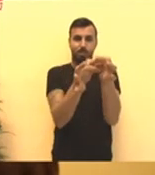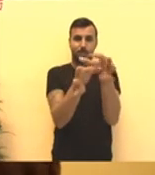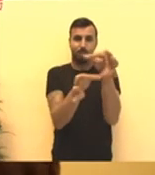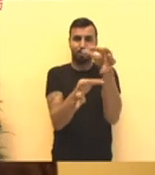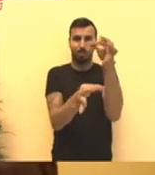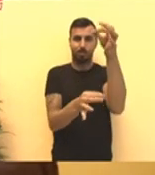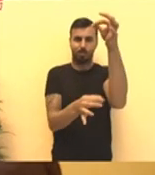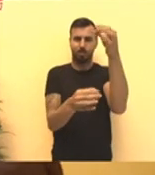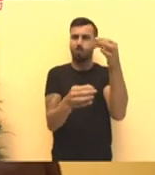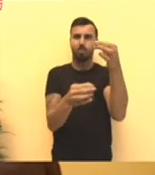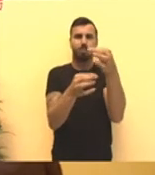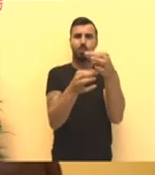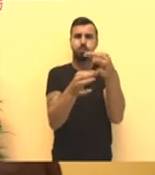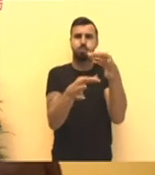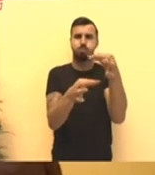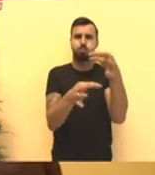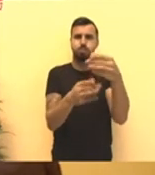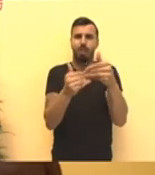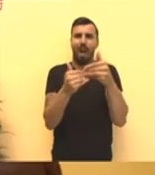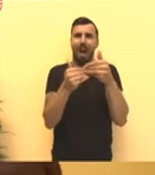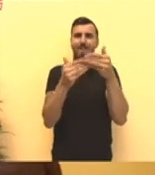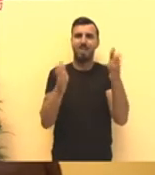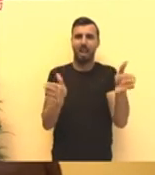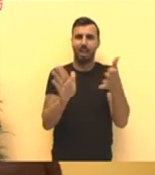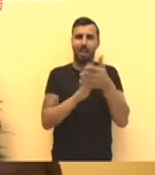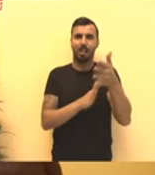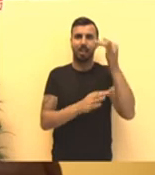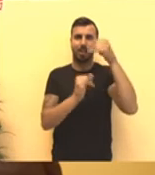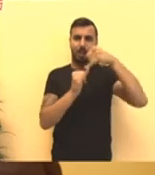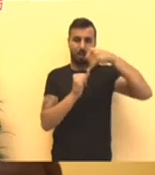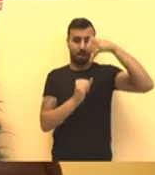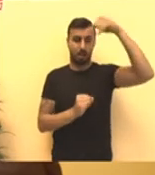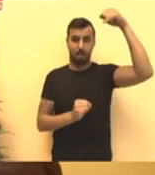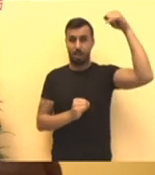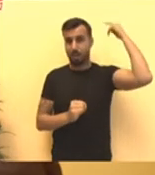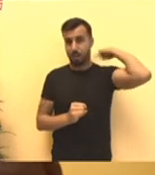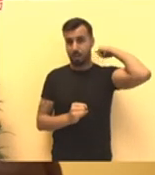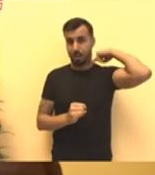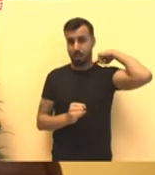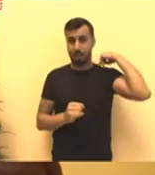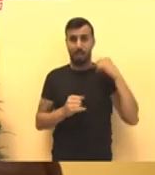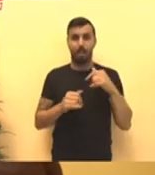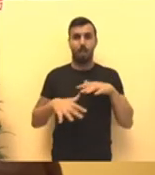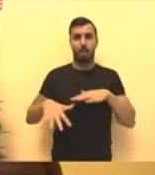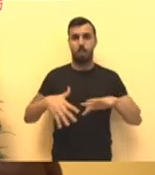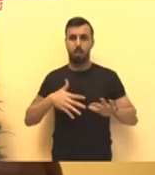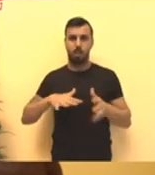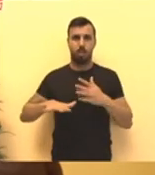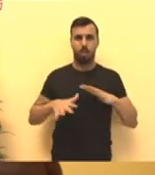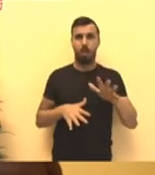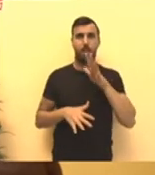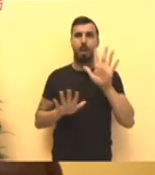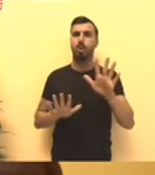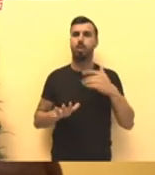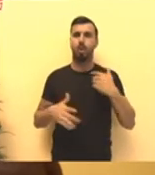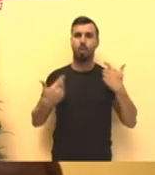abajo. Yo no puedo caminar, pero yo puedo sentir absolutamente todo el cuerpo y lo muevo absolutamente todo.